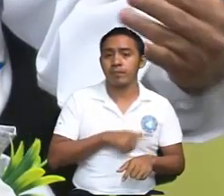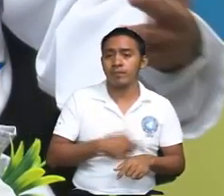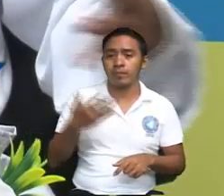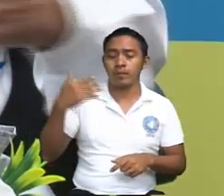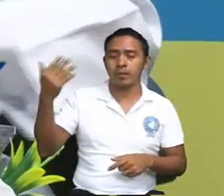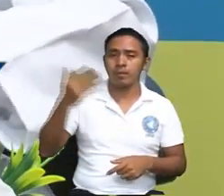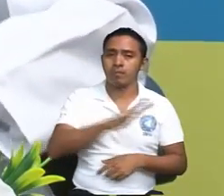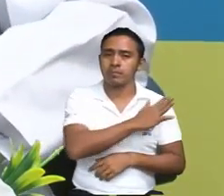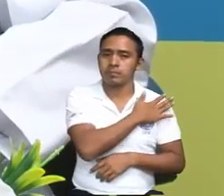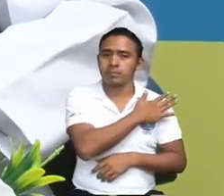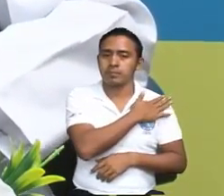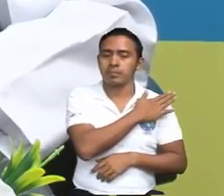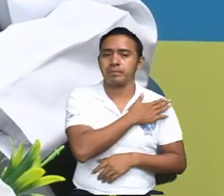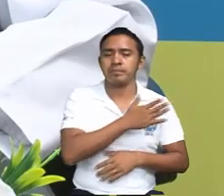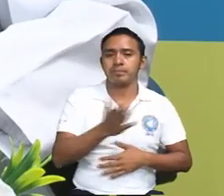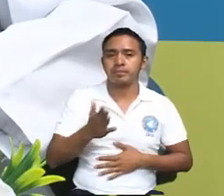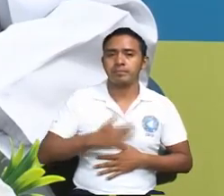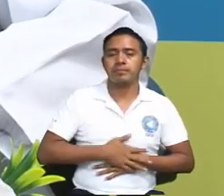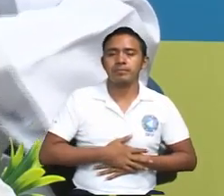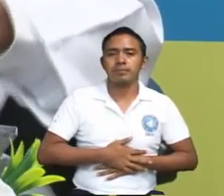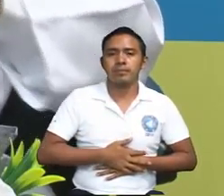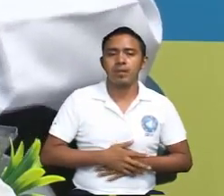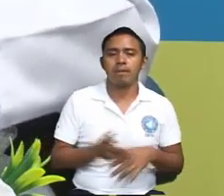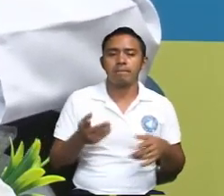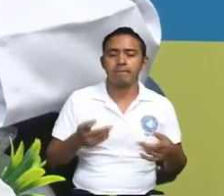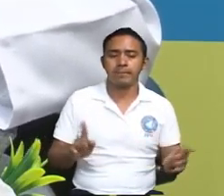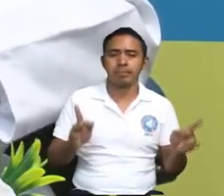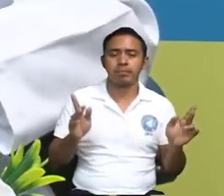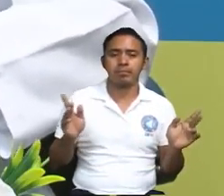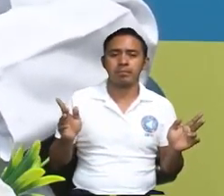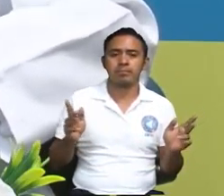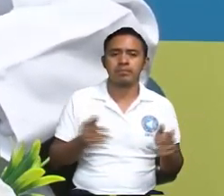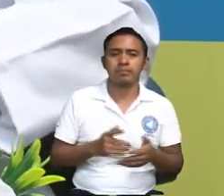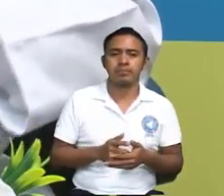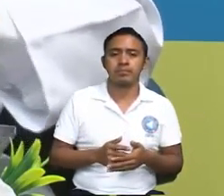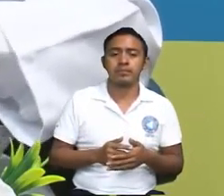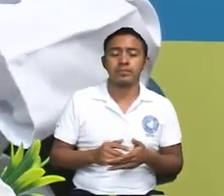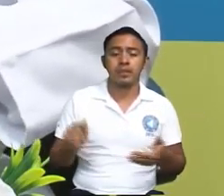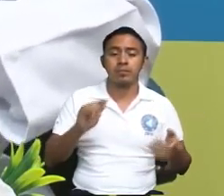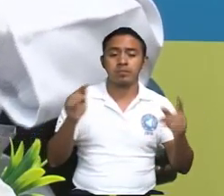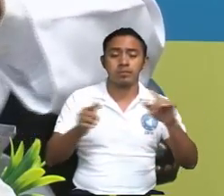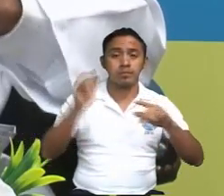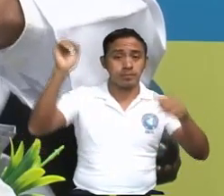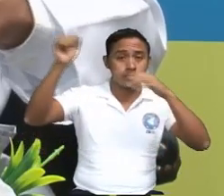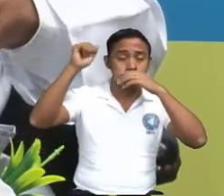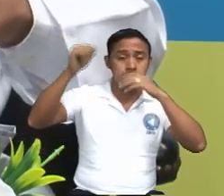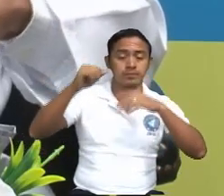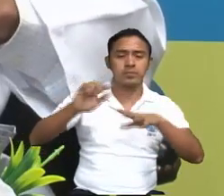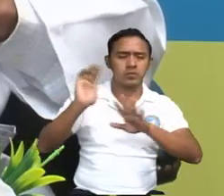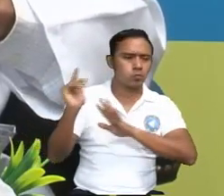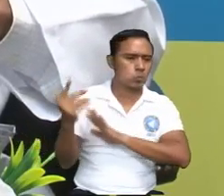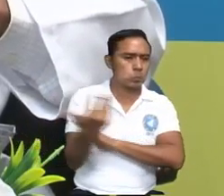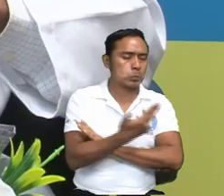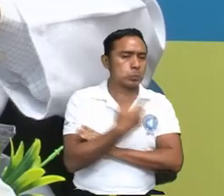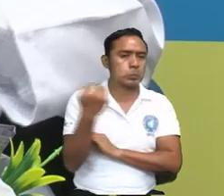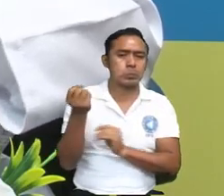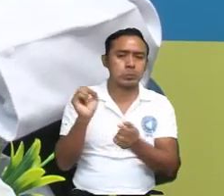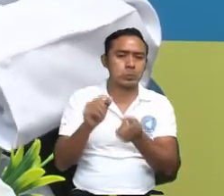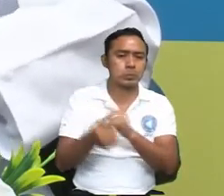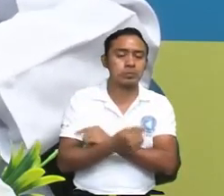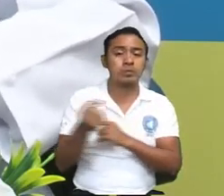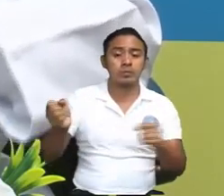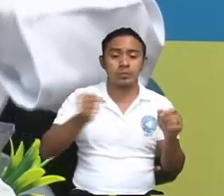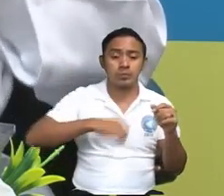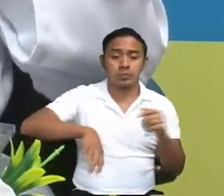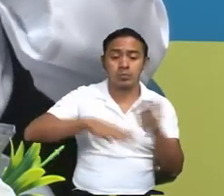del somocismo, ¿verdad? Pero cuando la revolución toma el poder, entonces cambia todo. La parte social es una